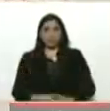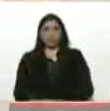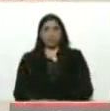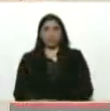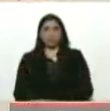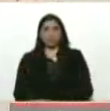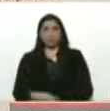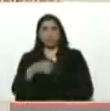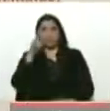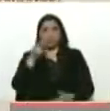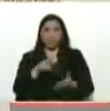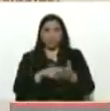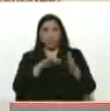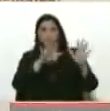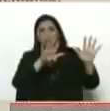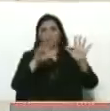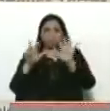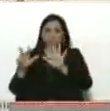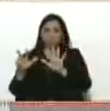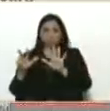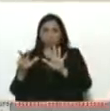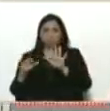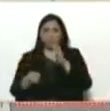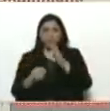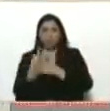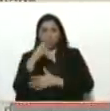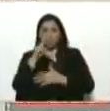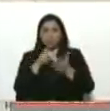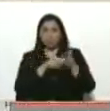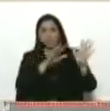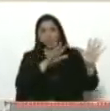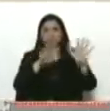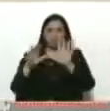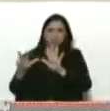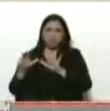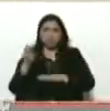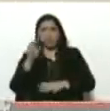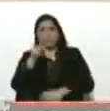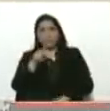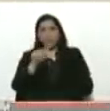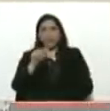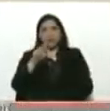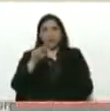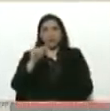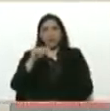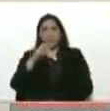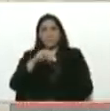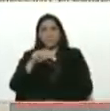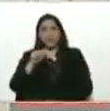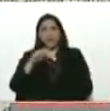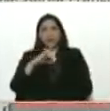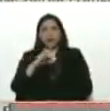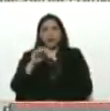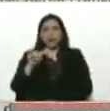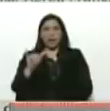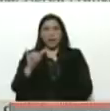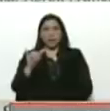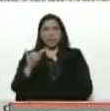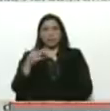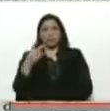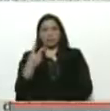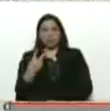En el 2018, mayo del 2018, para Macay 2, actores principales, el coronel García